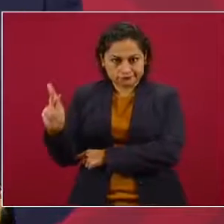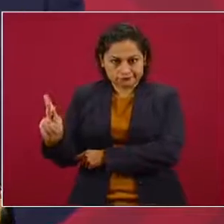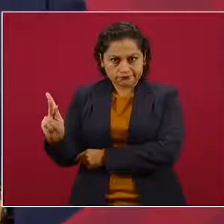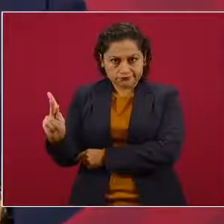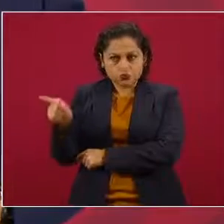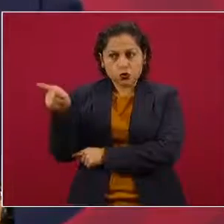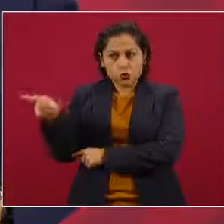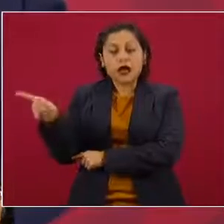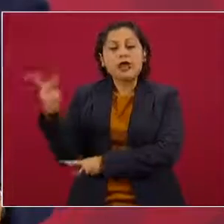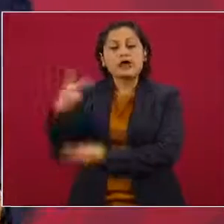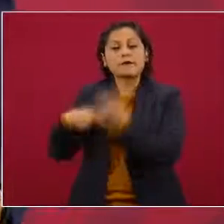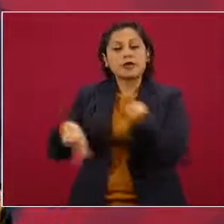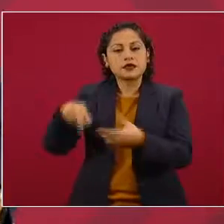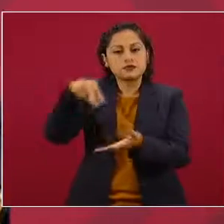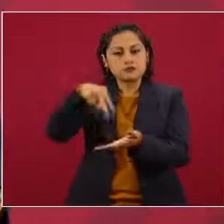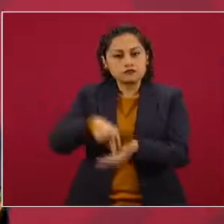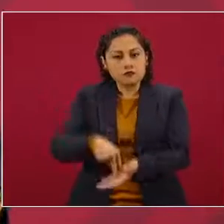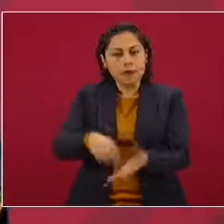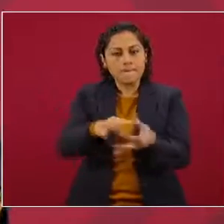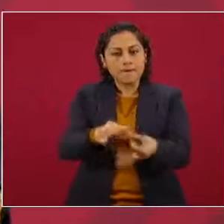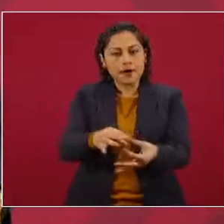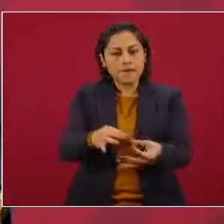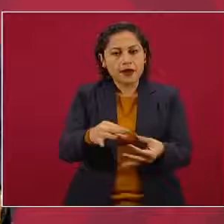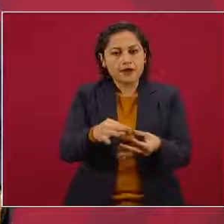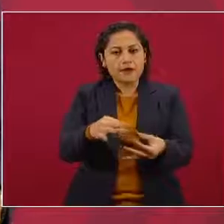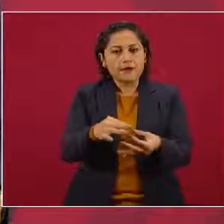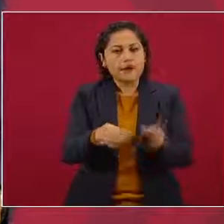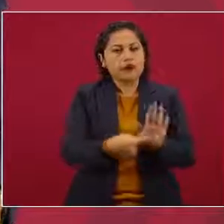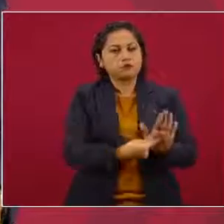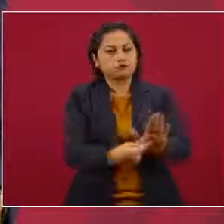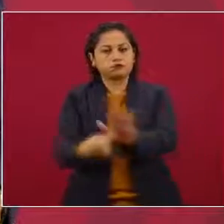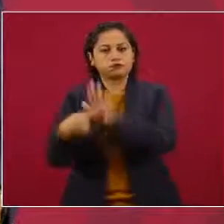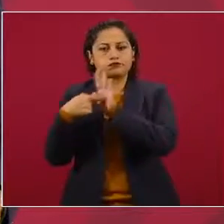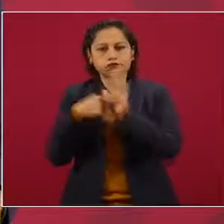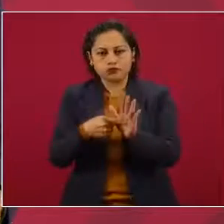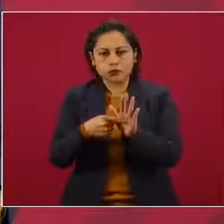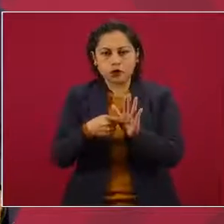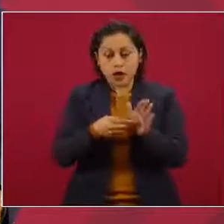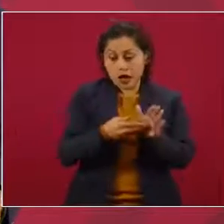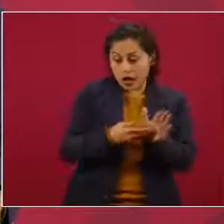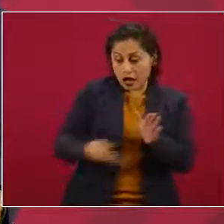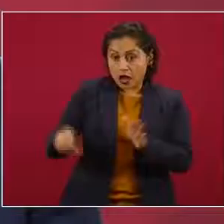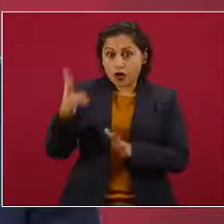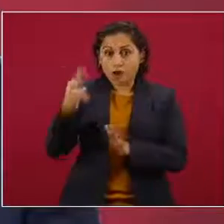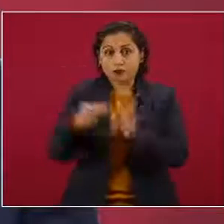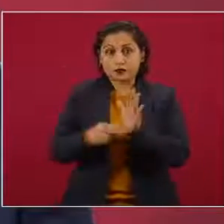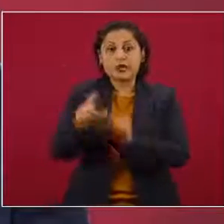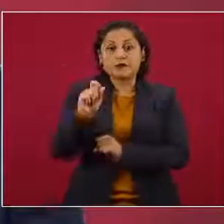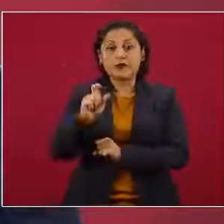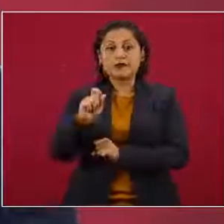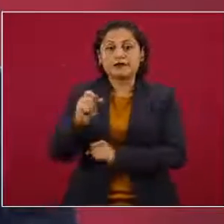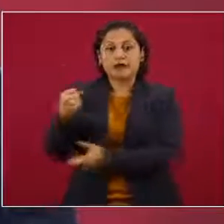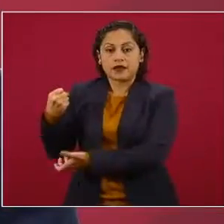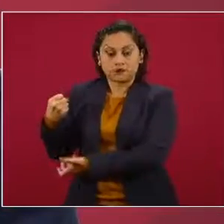cuánto este año se les ha transferido a cada estado,